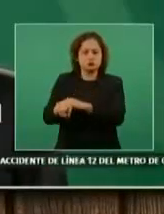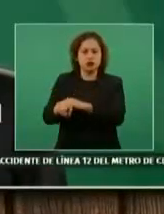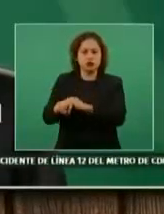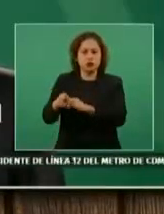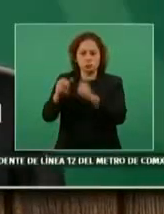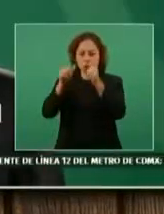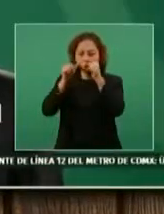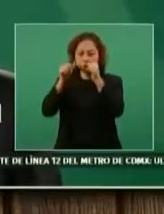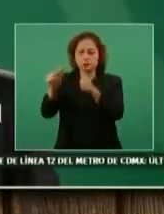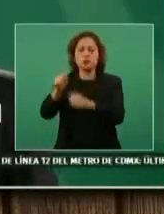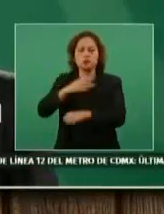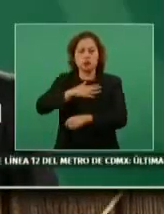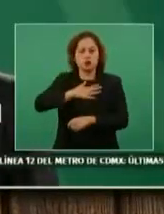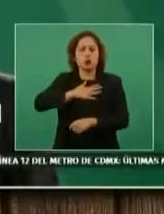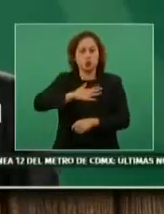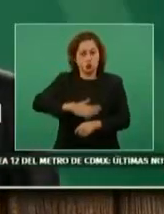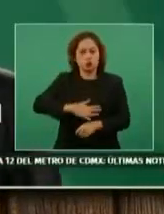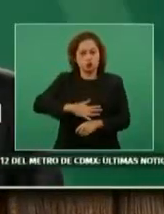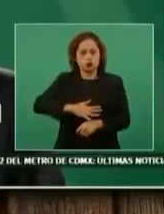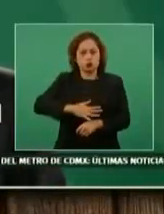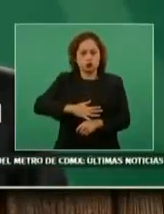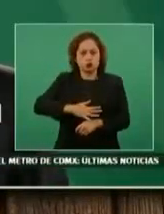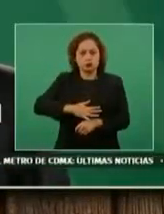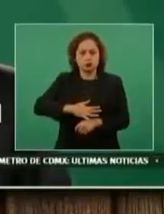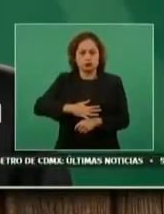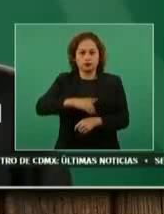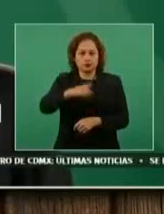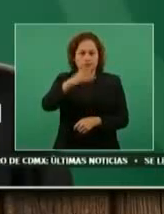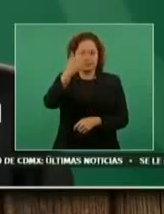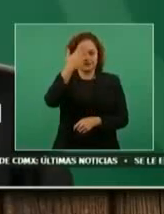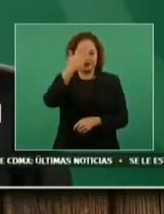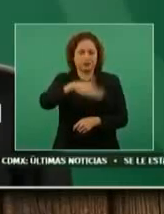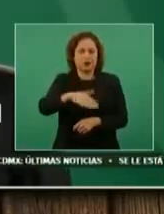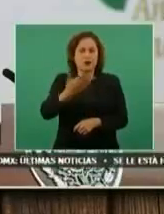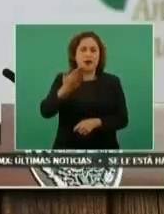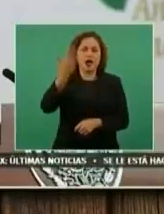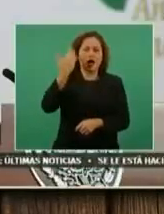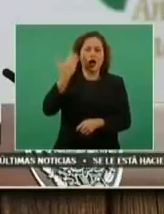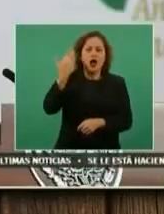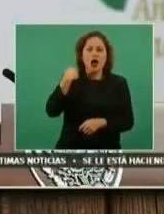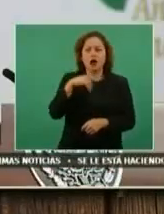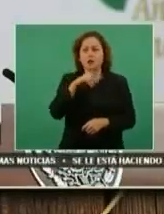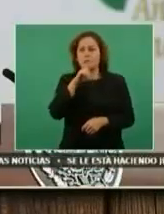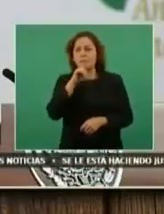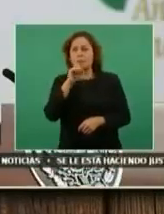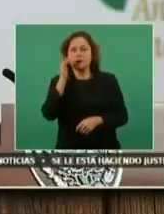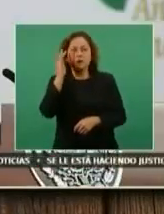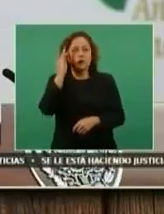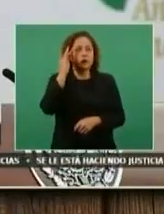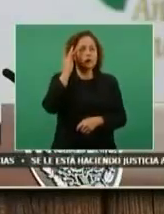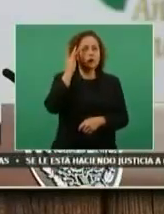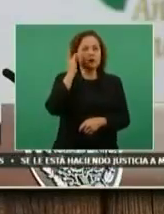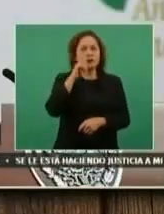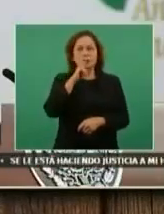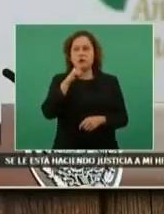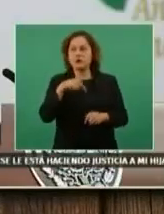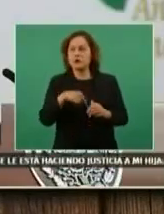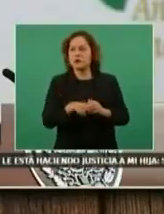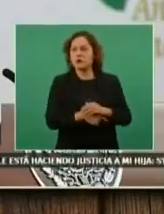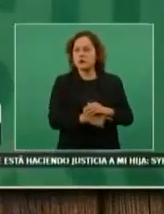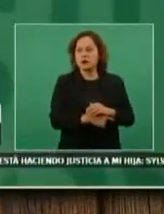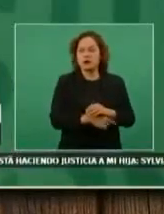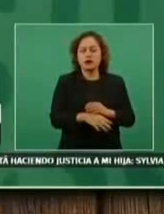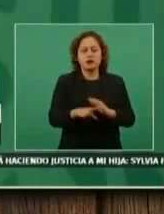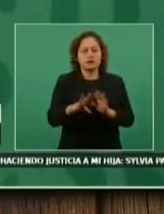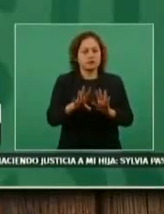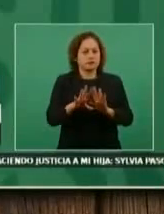de que aprenda a colgarse de la tragedia del gobierno en turno para sobrevivir. O de incluso de los gobiernos anteriores también, si se puede. En fin, el presidente